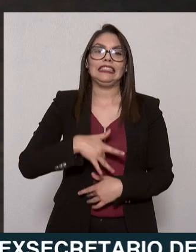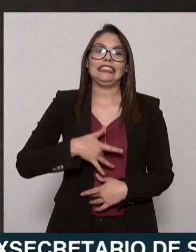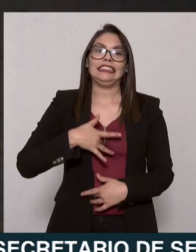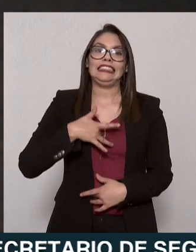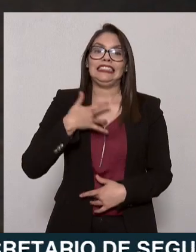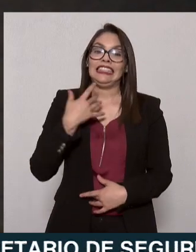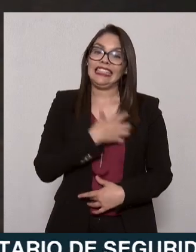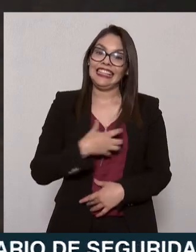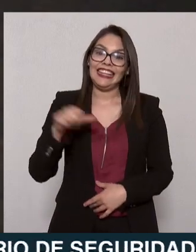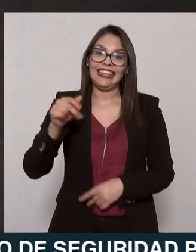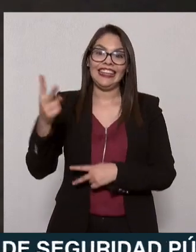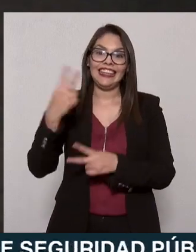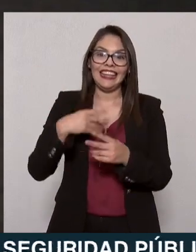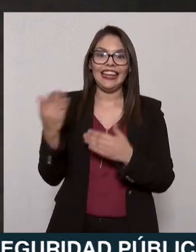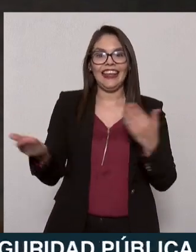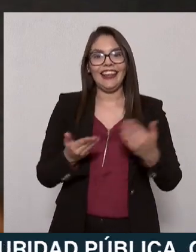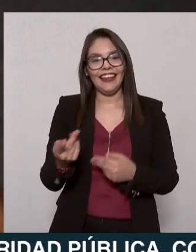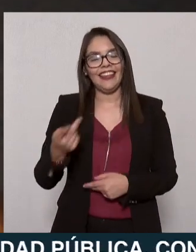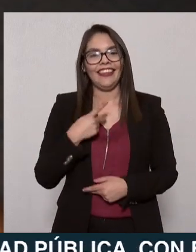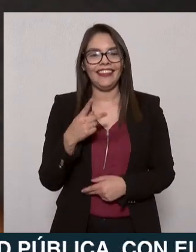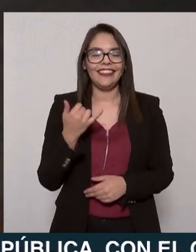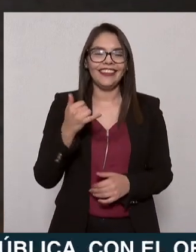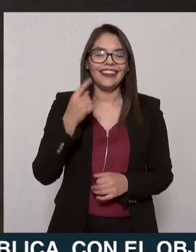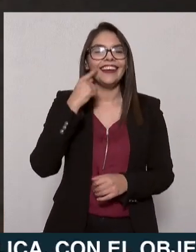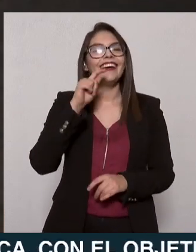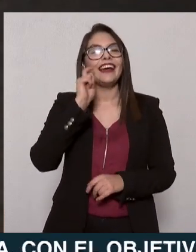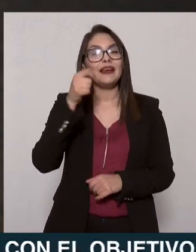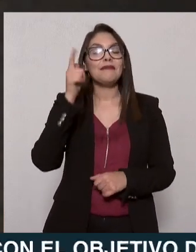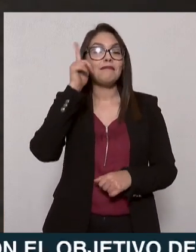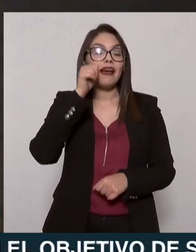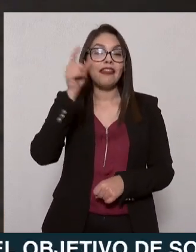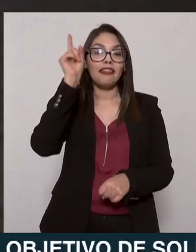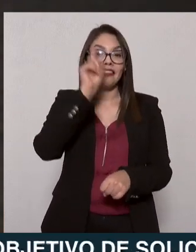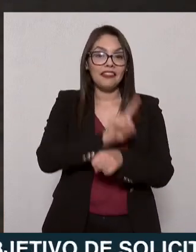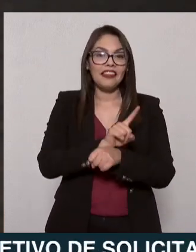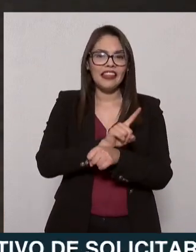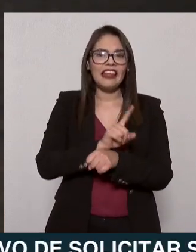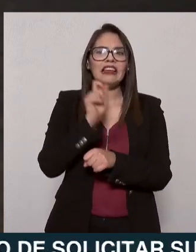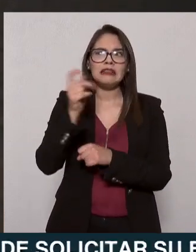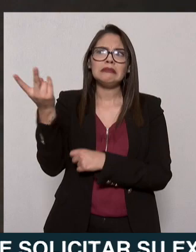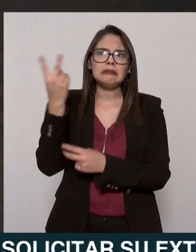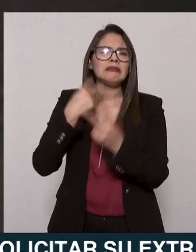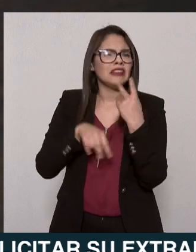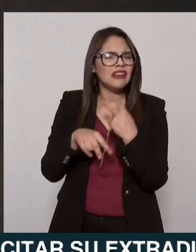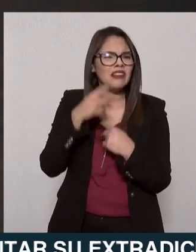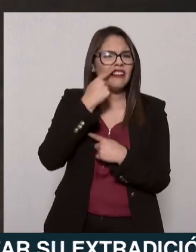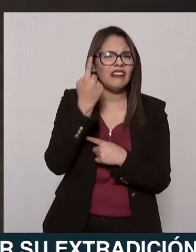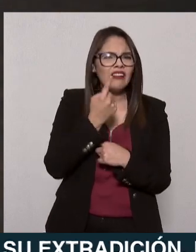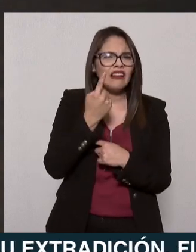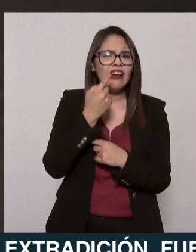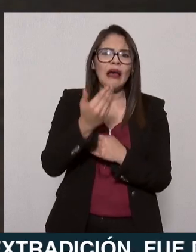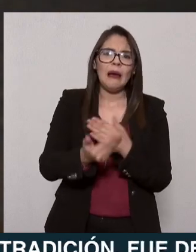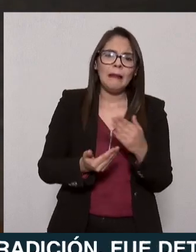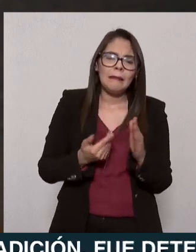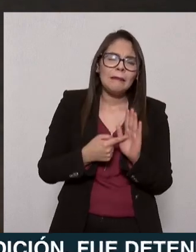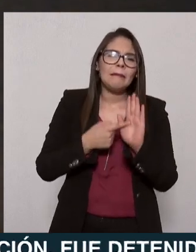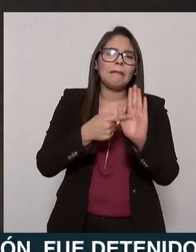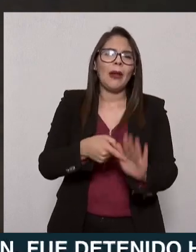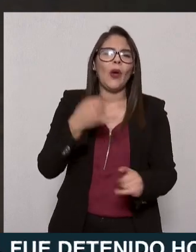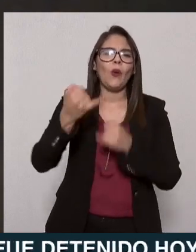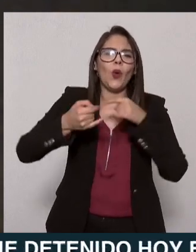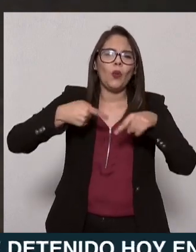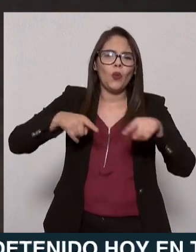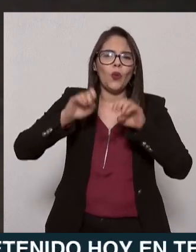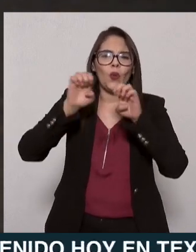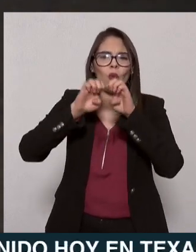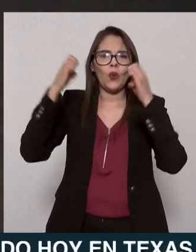estar acá, empezó a bailar conmigo Cicinho, y el día de mañana, aquí viene Ronaldinho a presentar un partido en el estadio